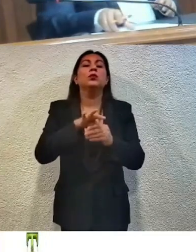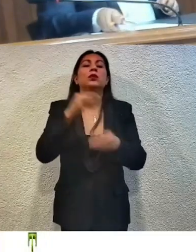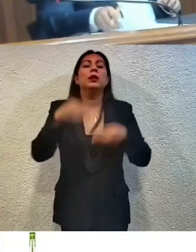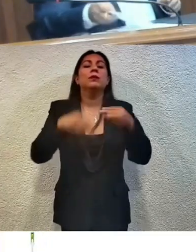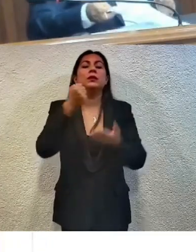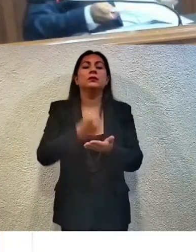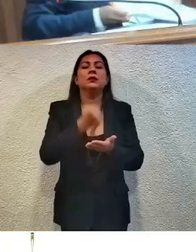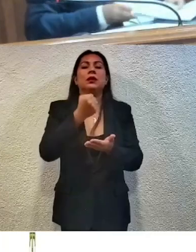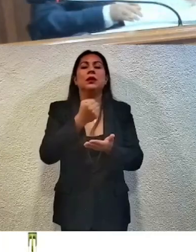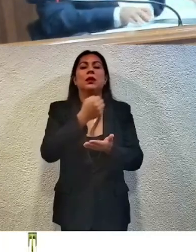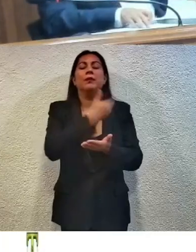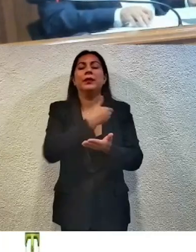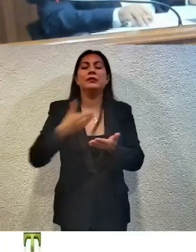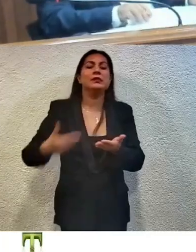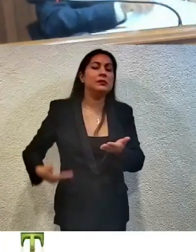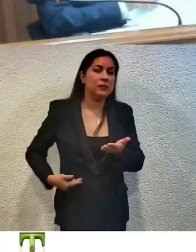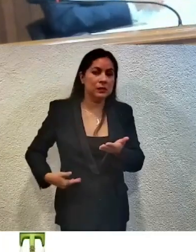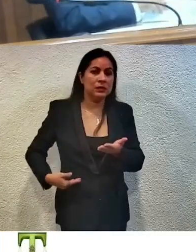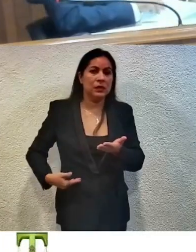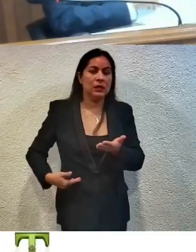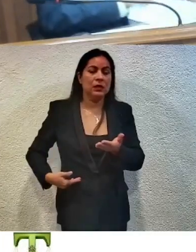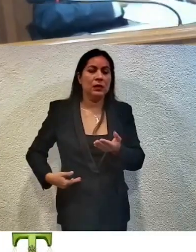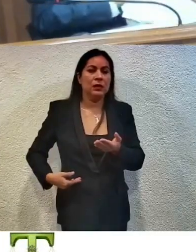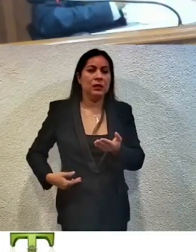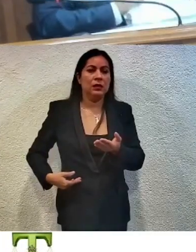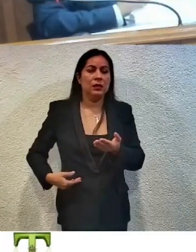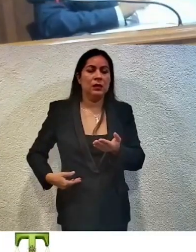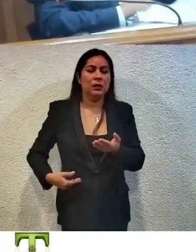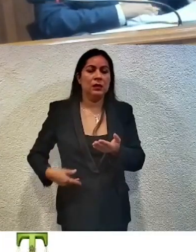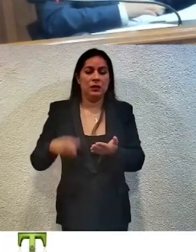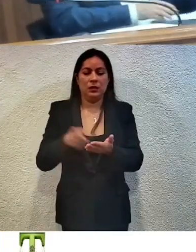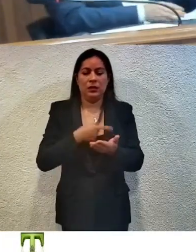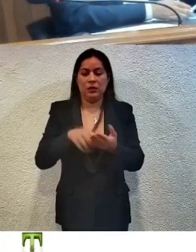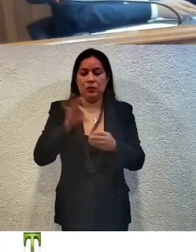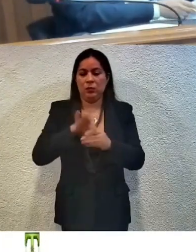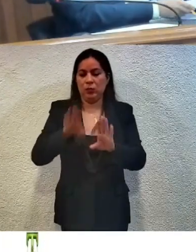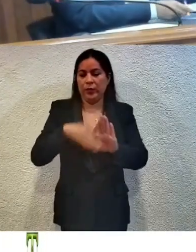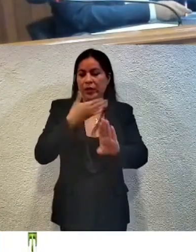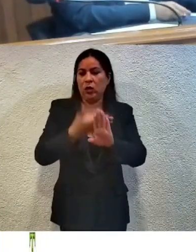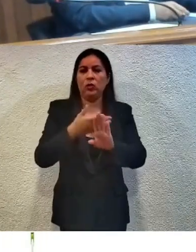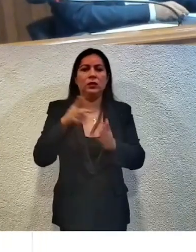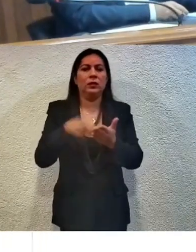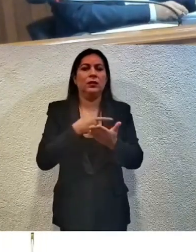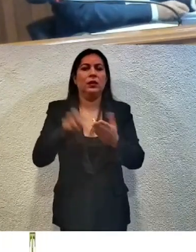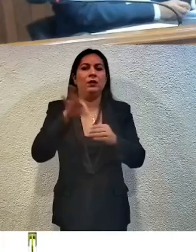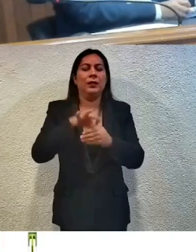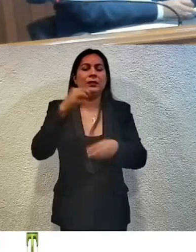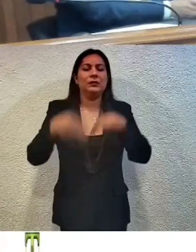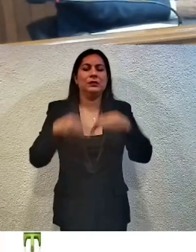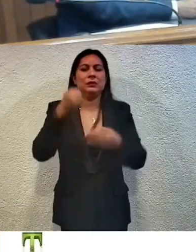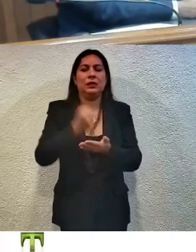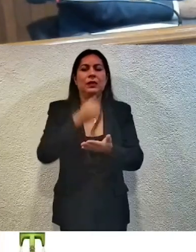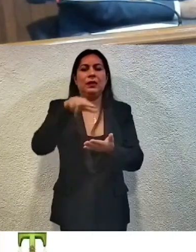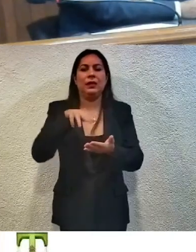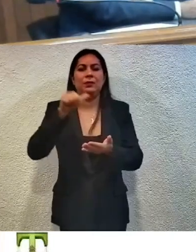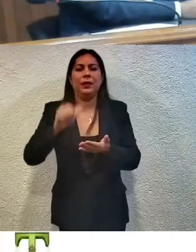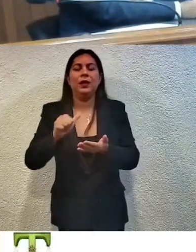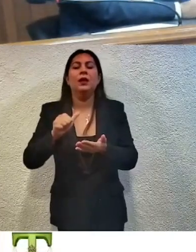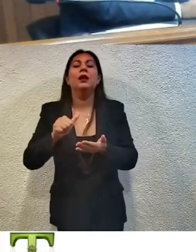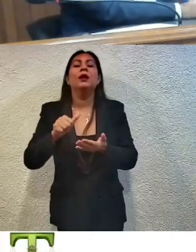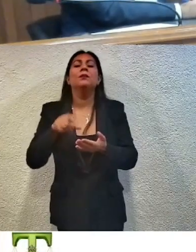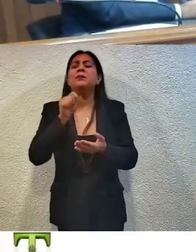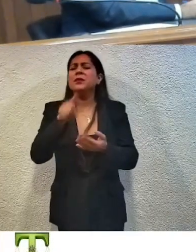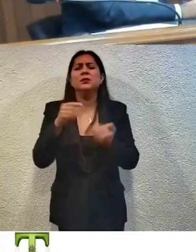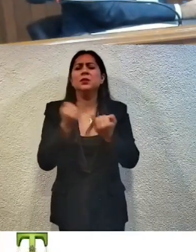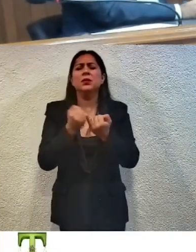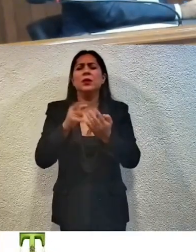magistrada presidenta y el voto en contra de la magistrada Almadelia Eugenio Alcaraz.